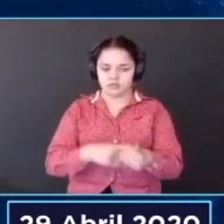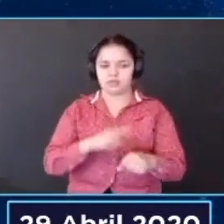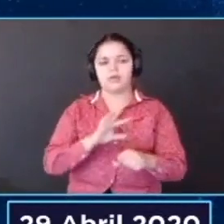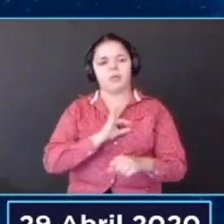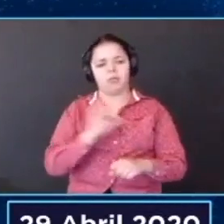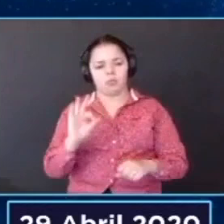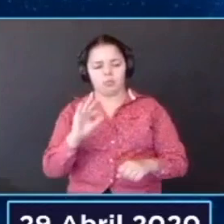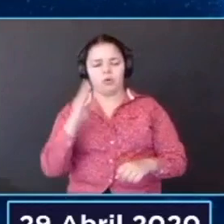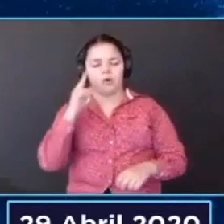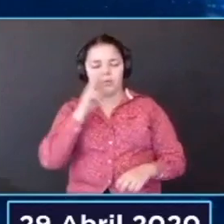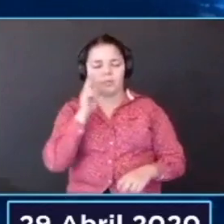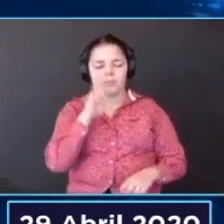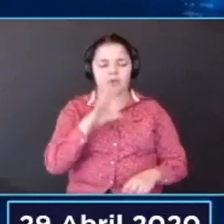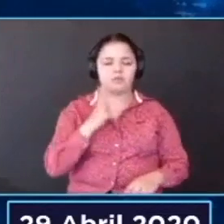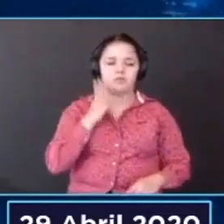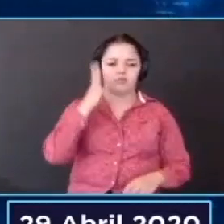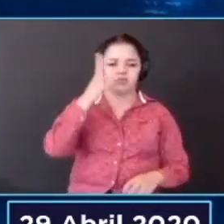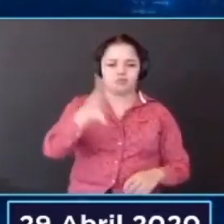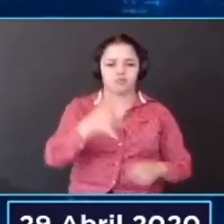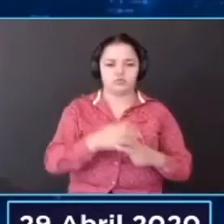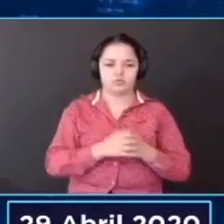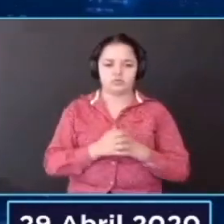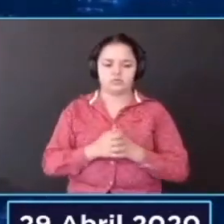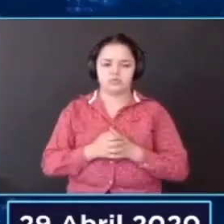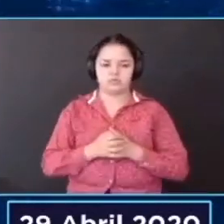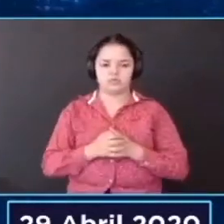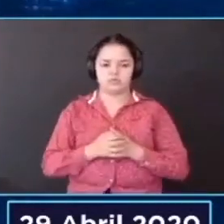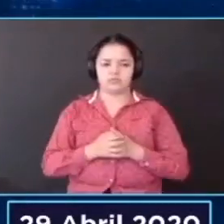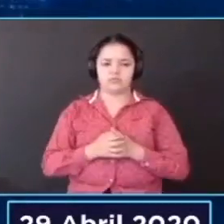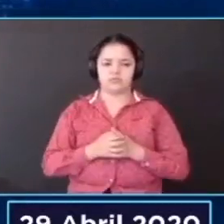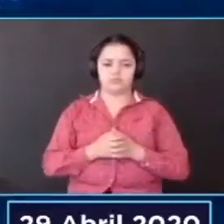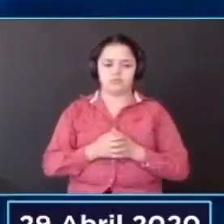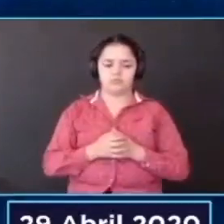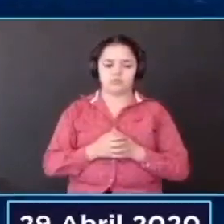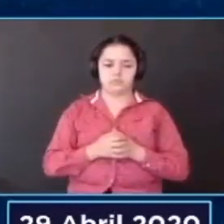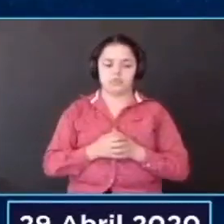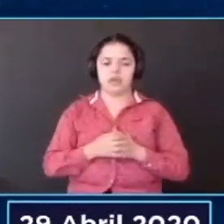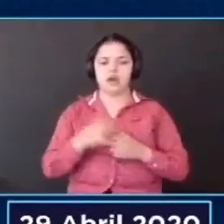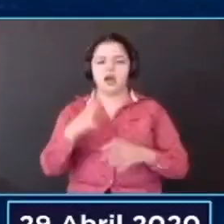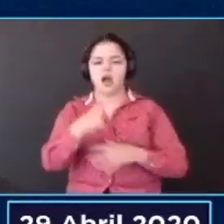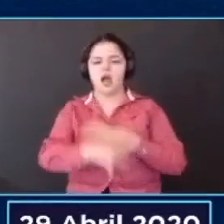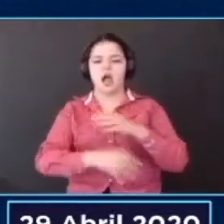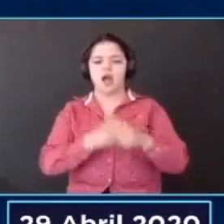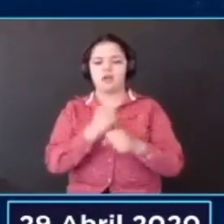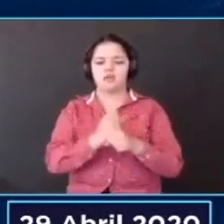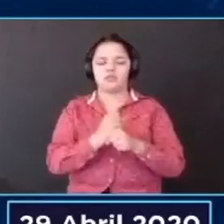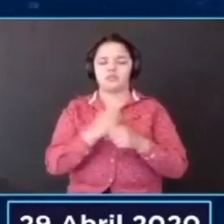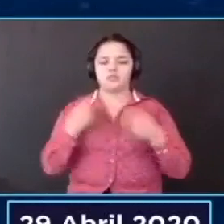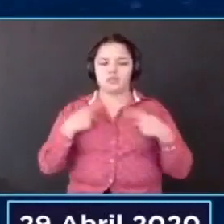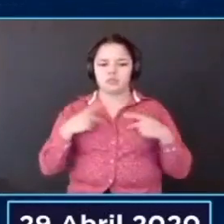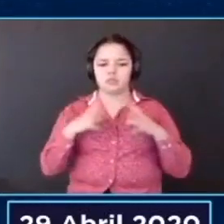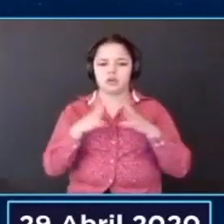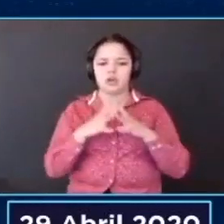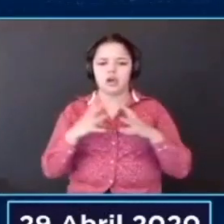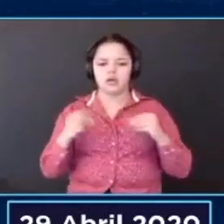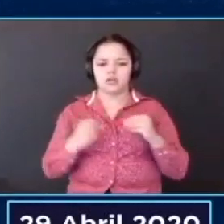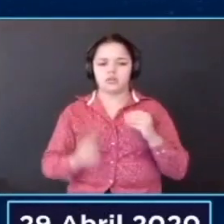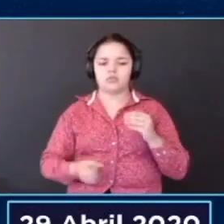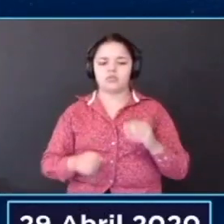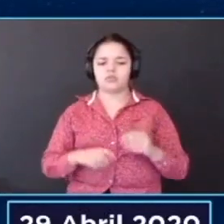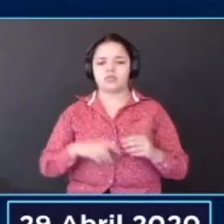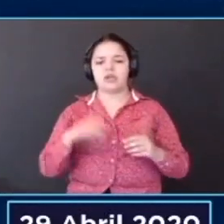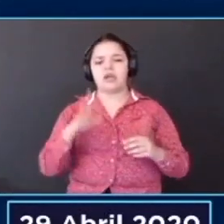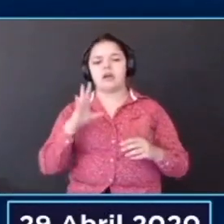investigación que quizás pudiéramos llegar a utilizar. Casos recuperados de 15 a 19 años 5, de 20 a 24 2, de